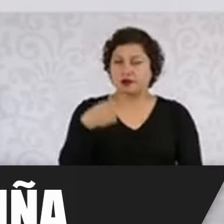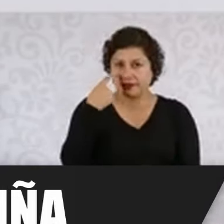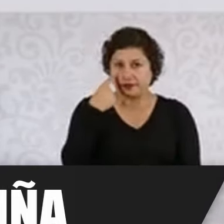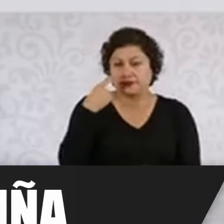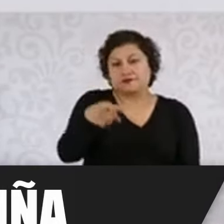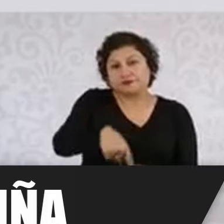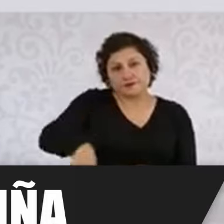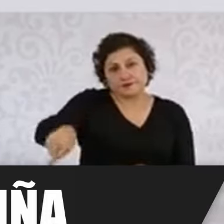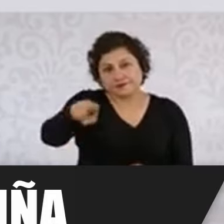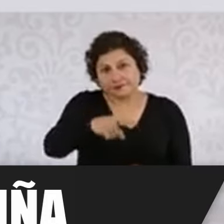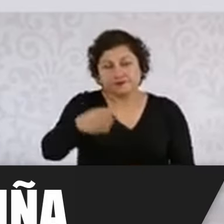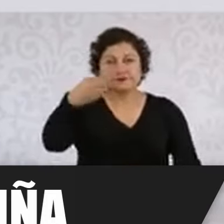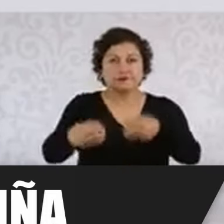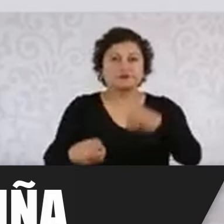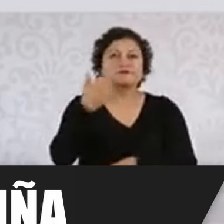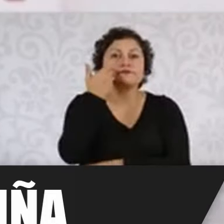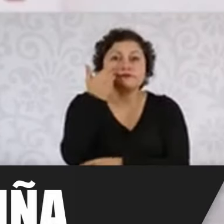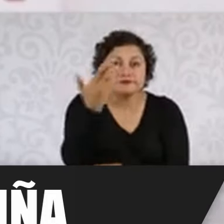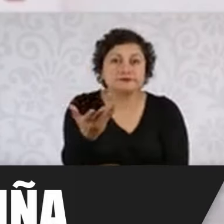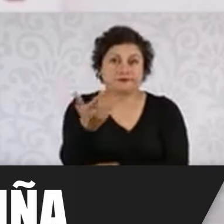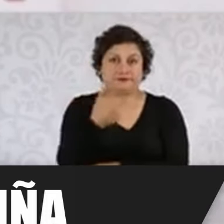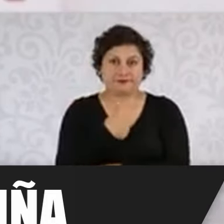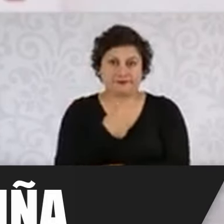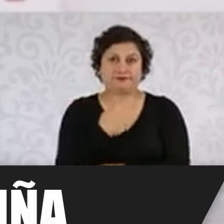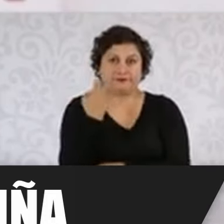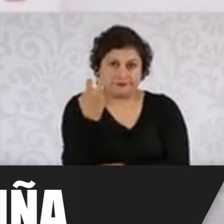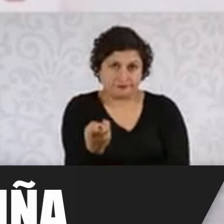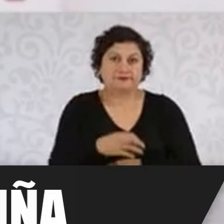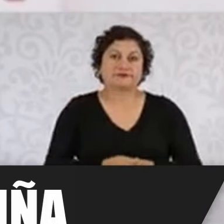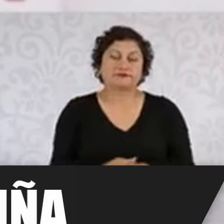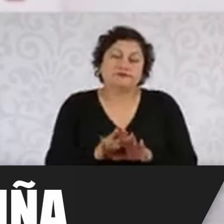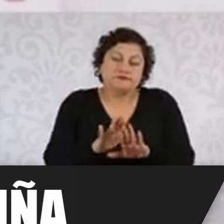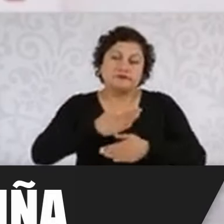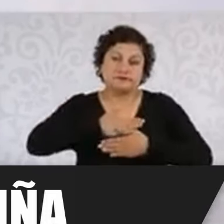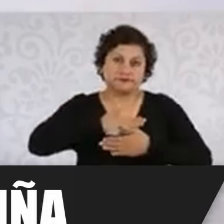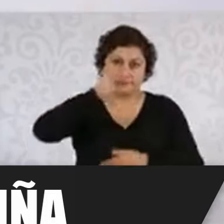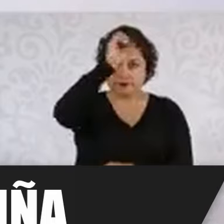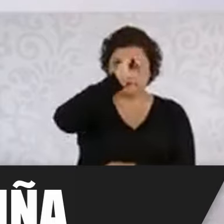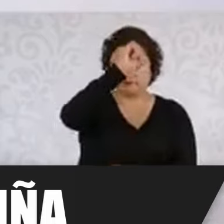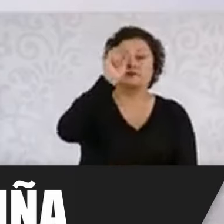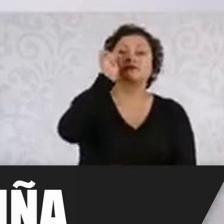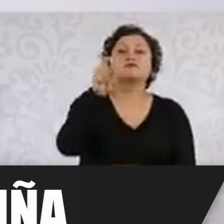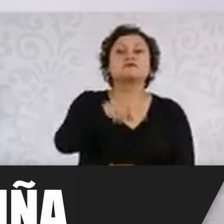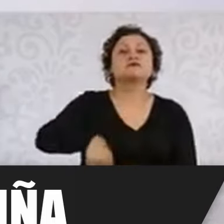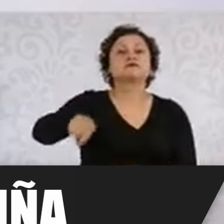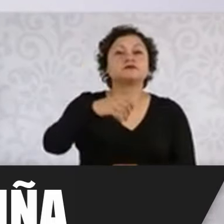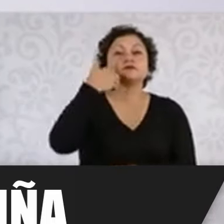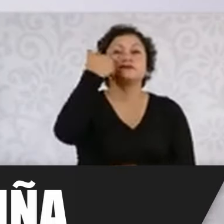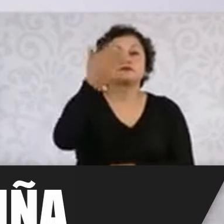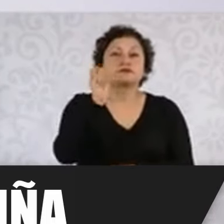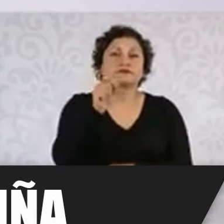O sea, ¿qué argumento desde mi perspectiva, mi punto de vista? Es que ellos lo que quieren es, ya ven que dicen que